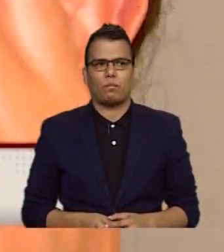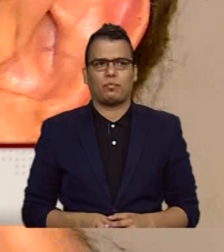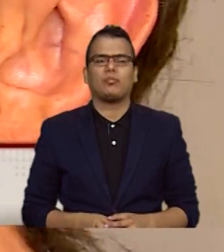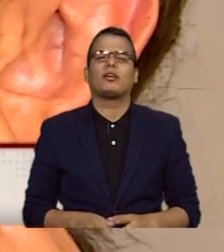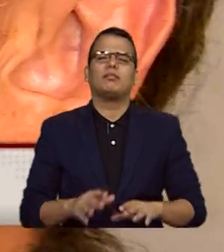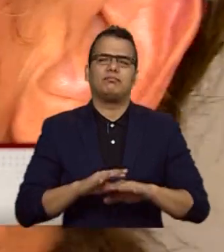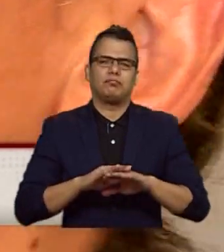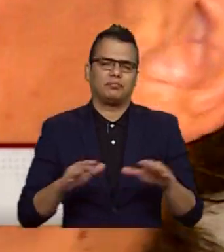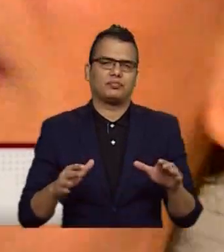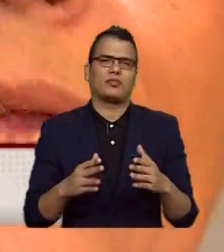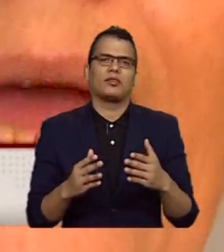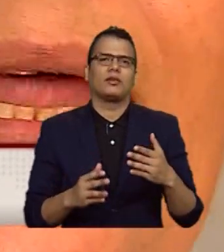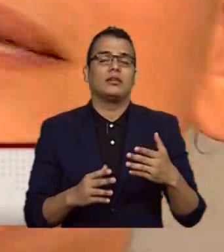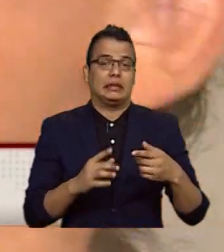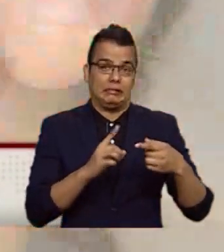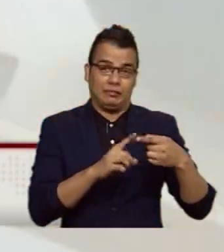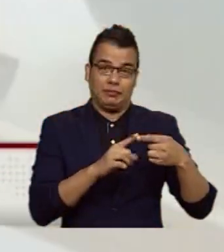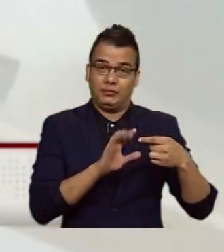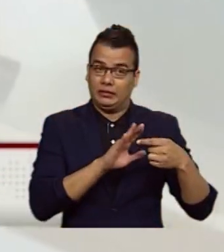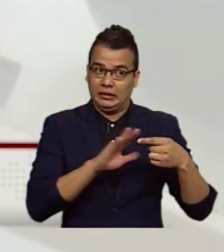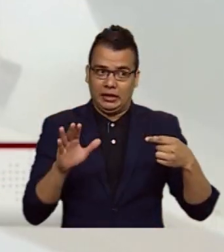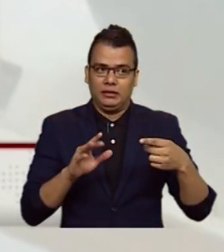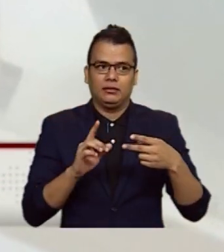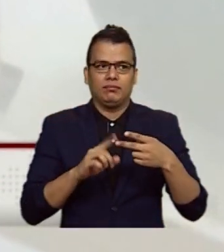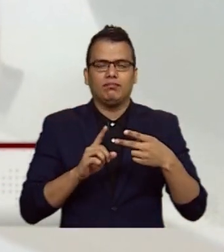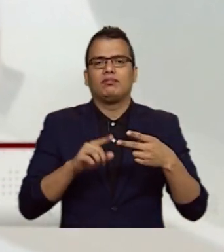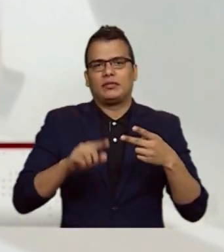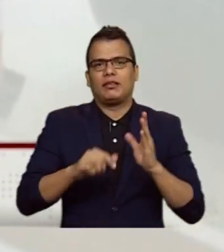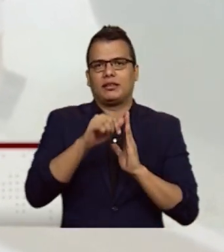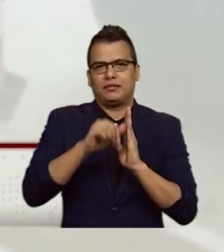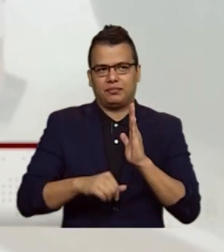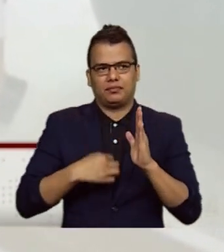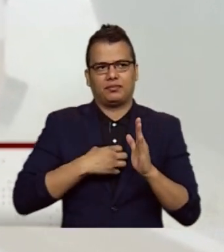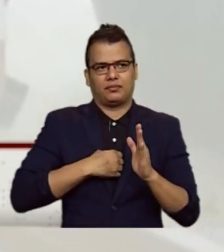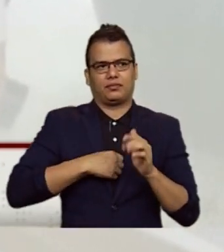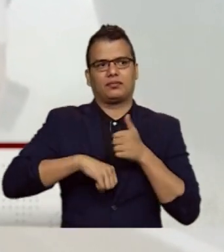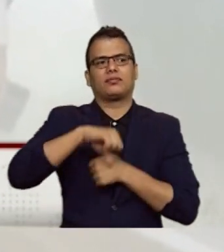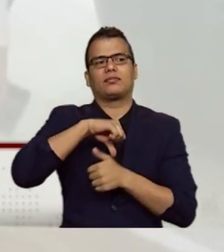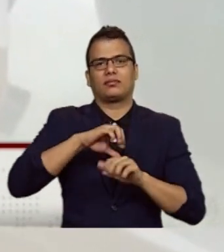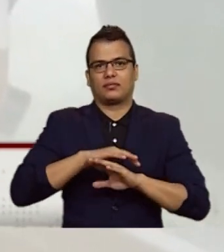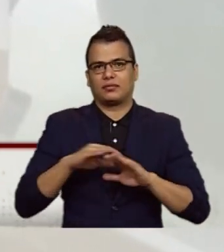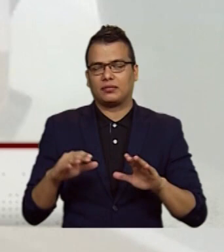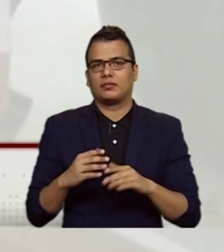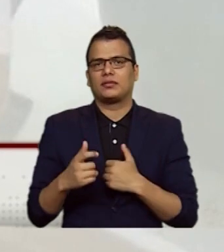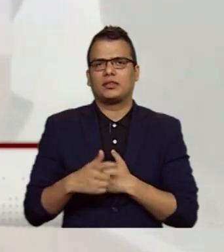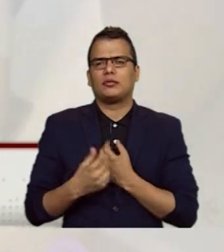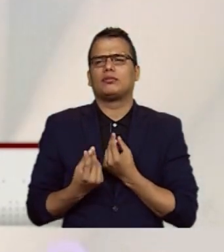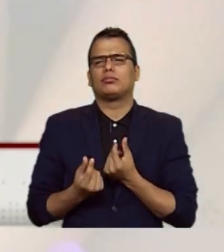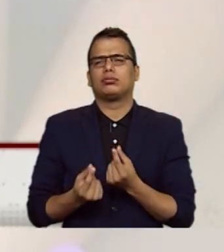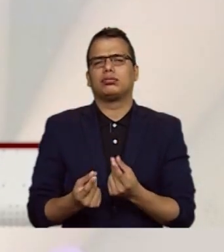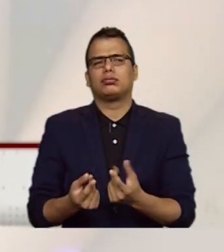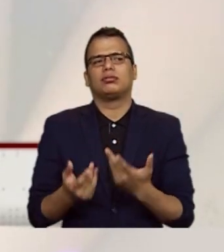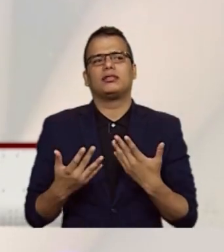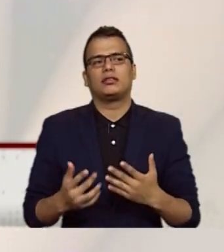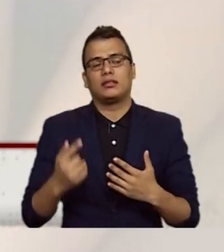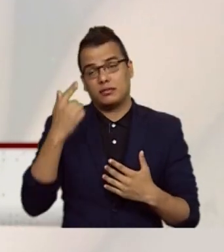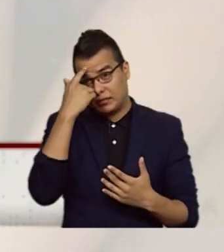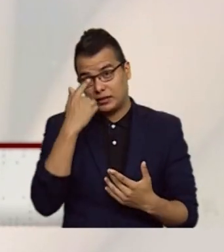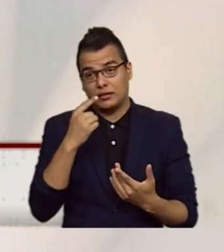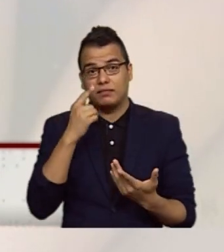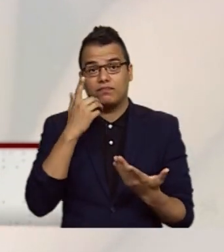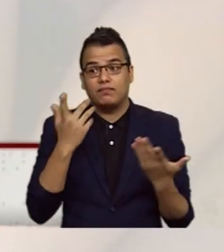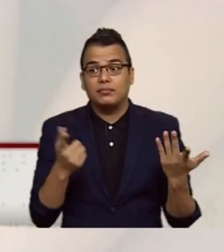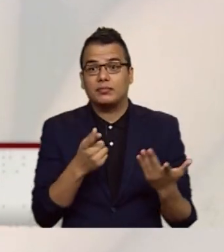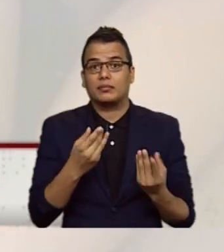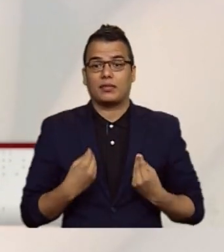Y comenzó la segunda escala de esta historia. Debían trasplantarle un corazón. Los días pasaron más rápido de lo normal y las oportunidades de que ella viviera eran